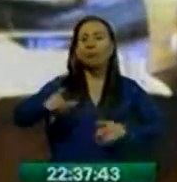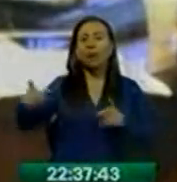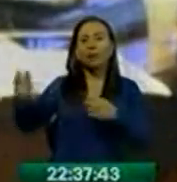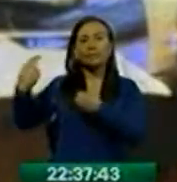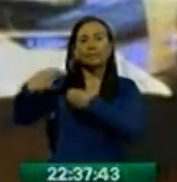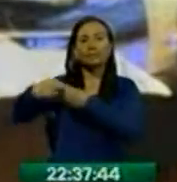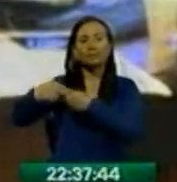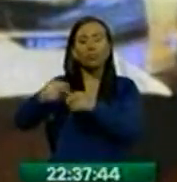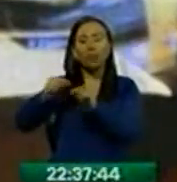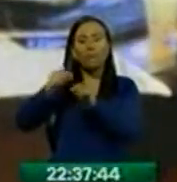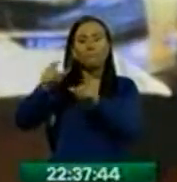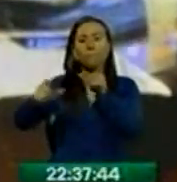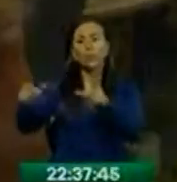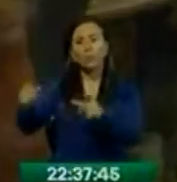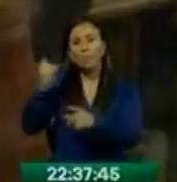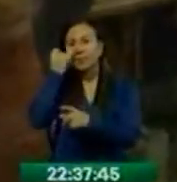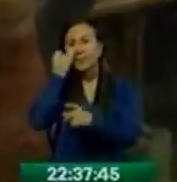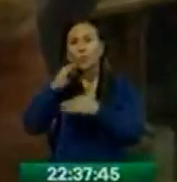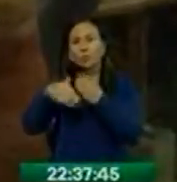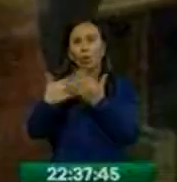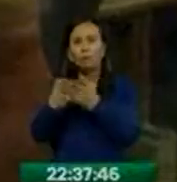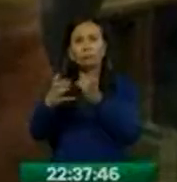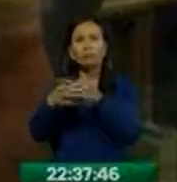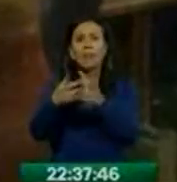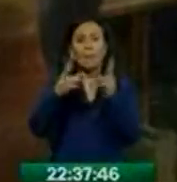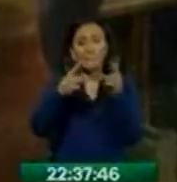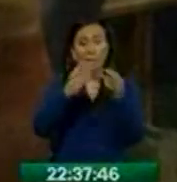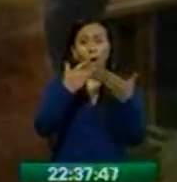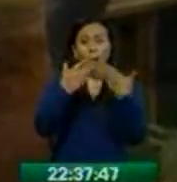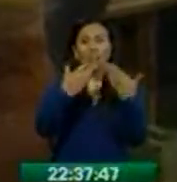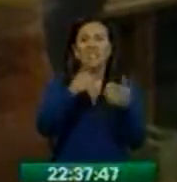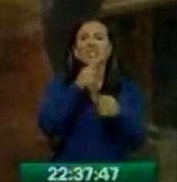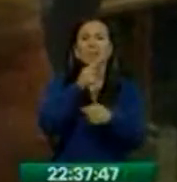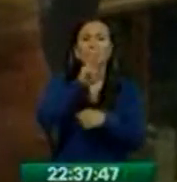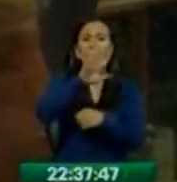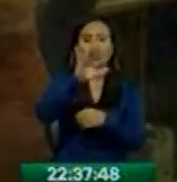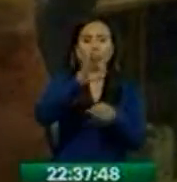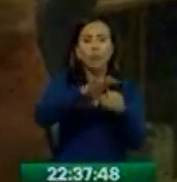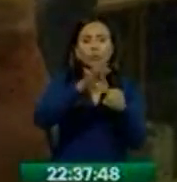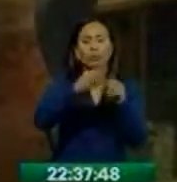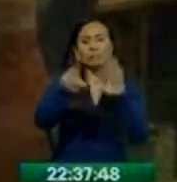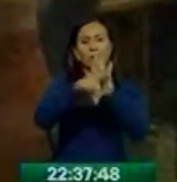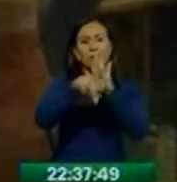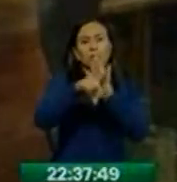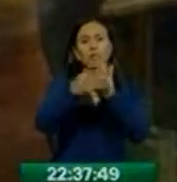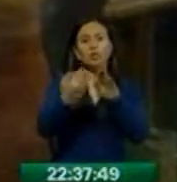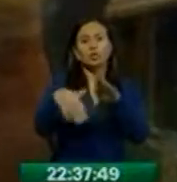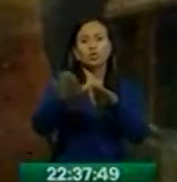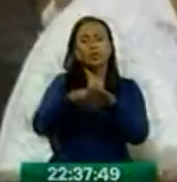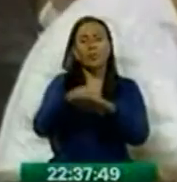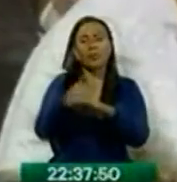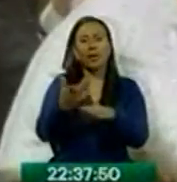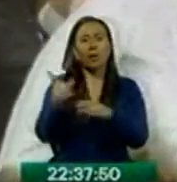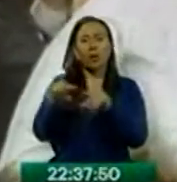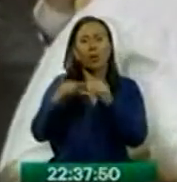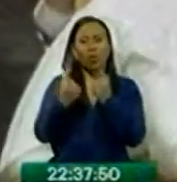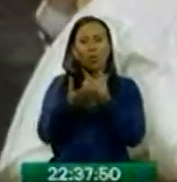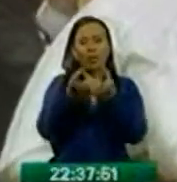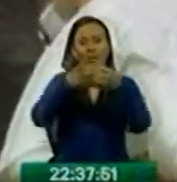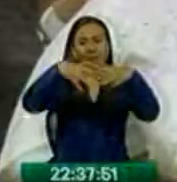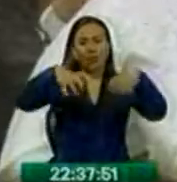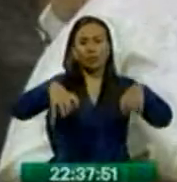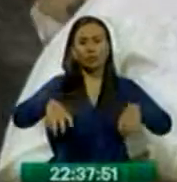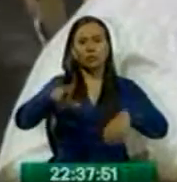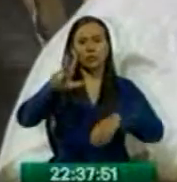parte de los pueblos y nacionalidades. En el mismo debate también existieron 25 votos negativos, su gran mayoría de la bancada de la Revolución